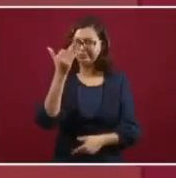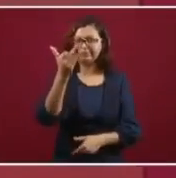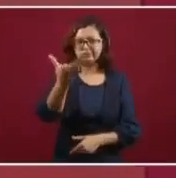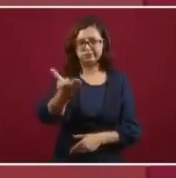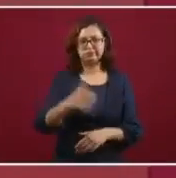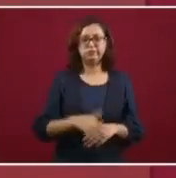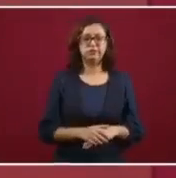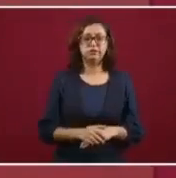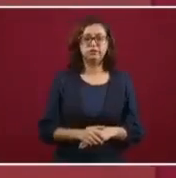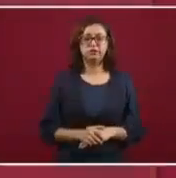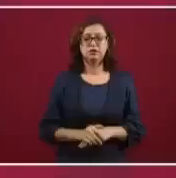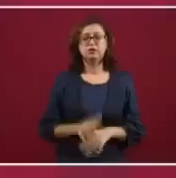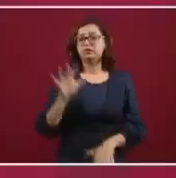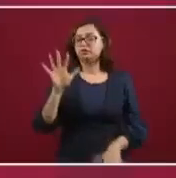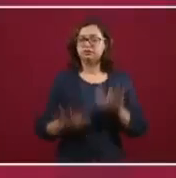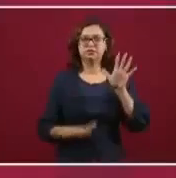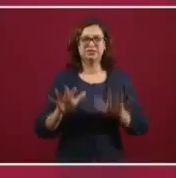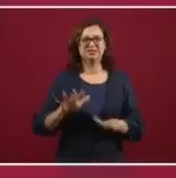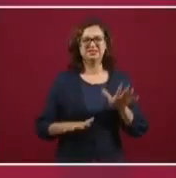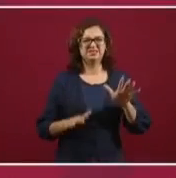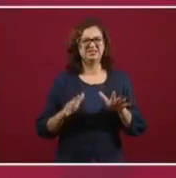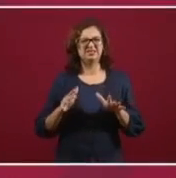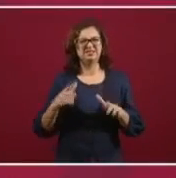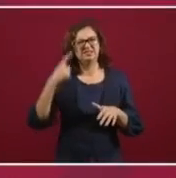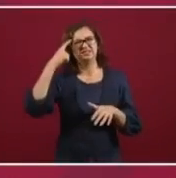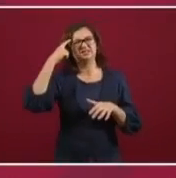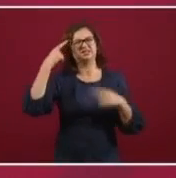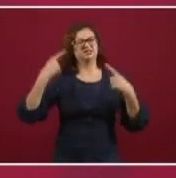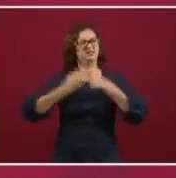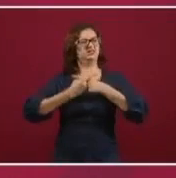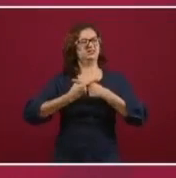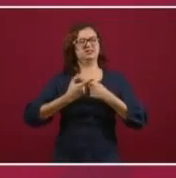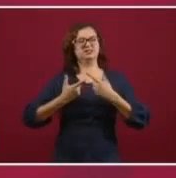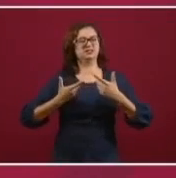Lleva un tiempo, a veces no se comprende.